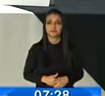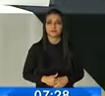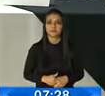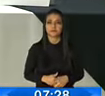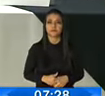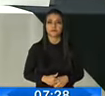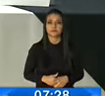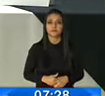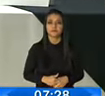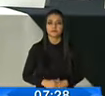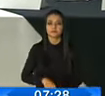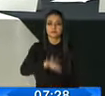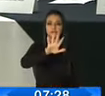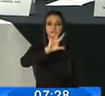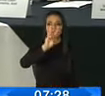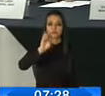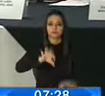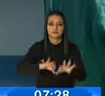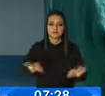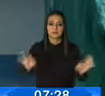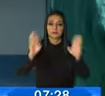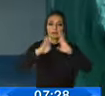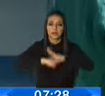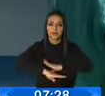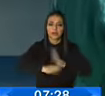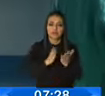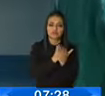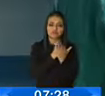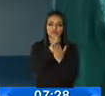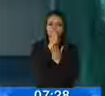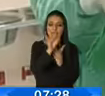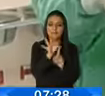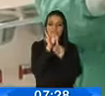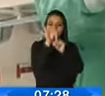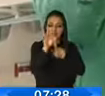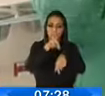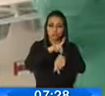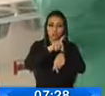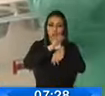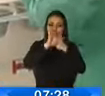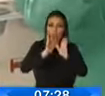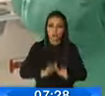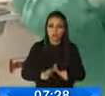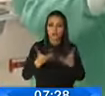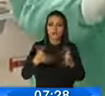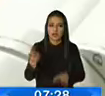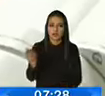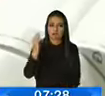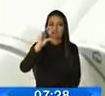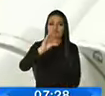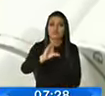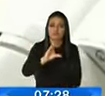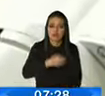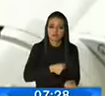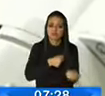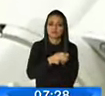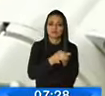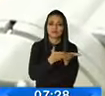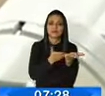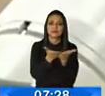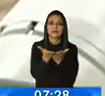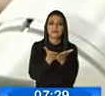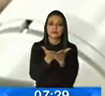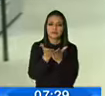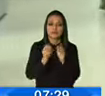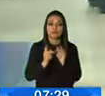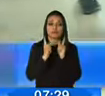Buenas tardes a todos. 560 becas de especialización para médicos generales ecuatorianos serán otorgadas con el objetivo de fortalecer los servicios de la red de